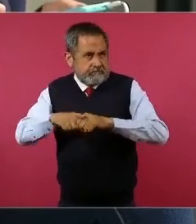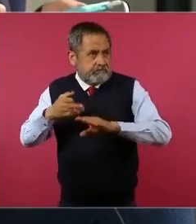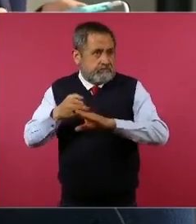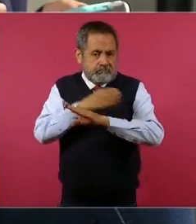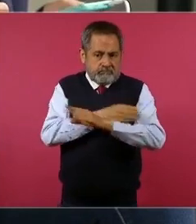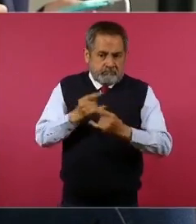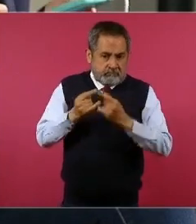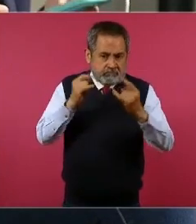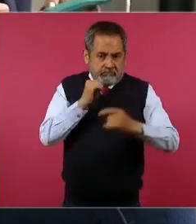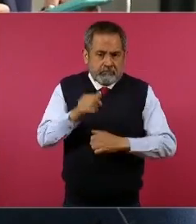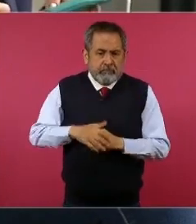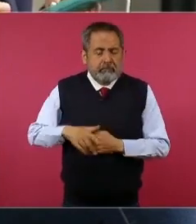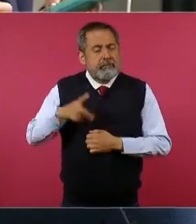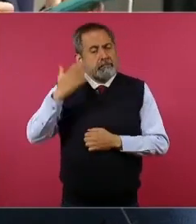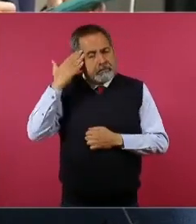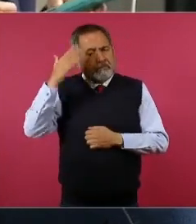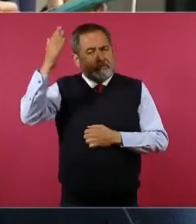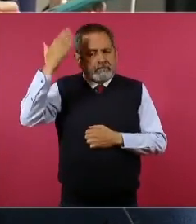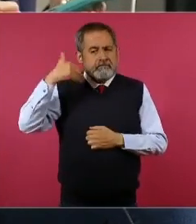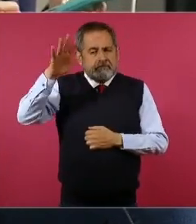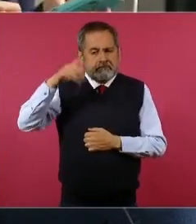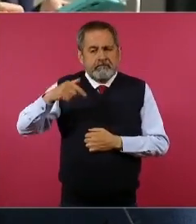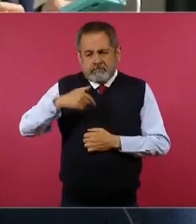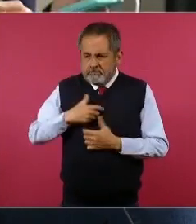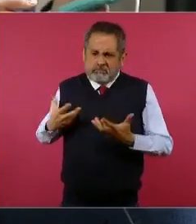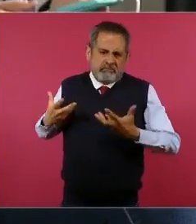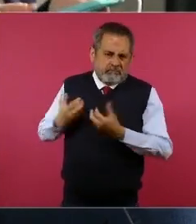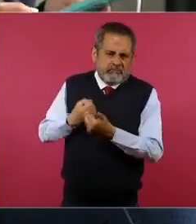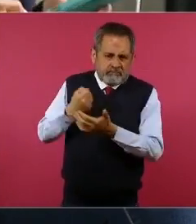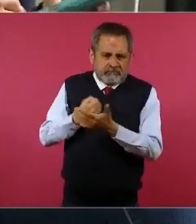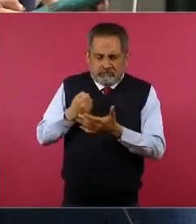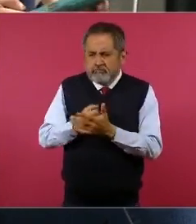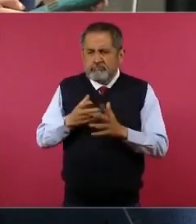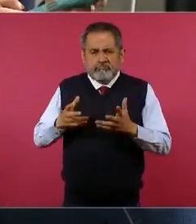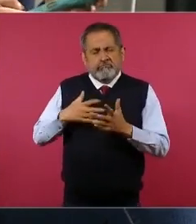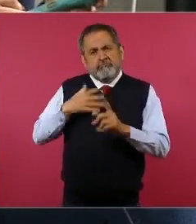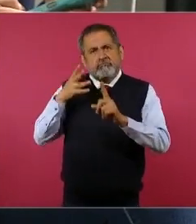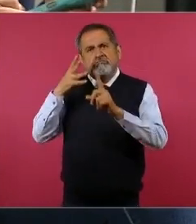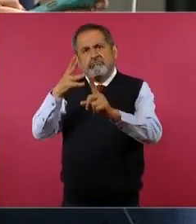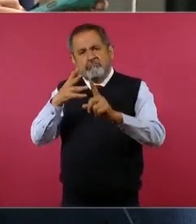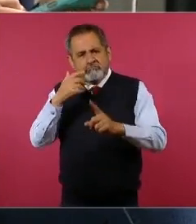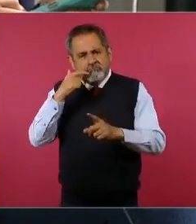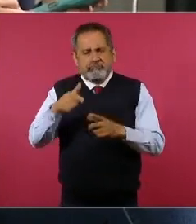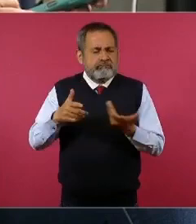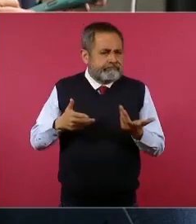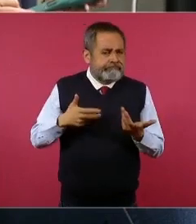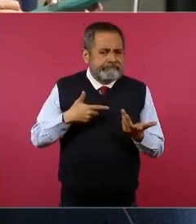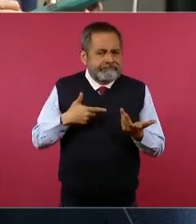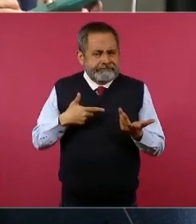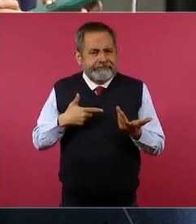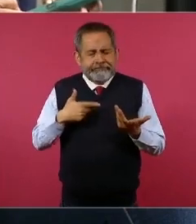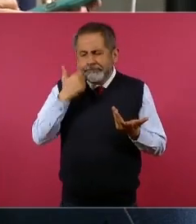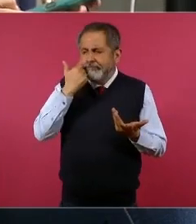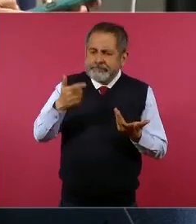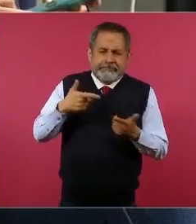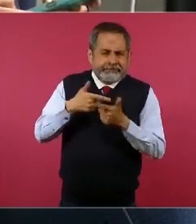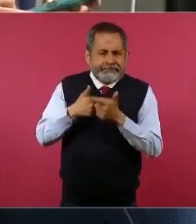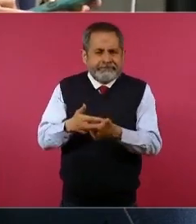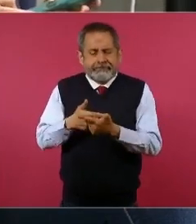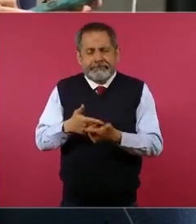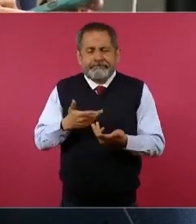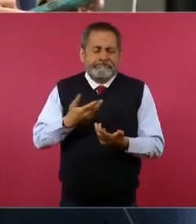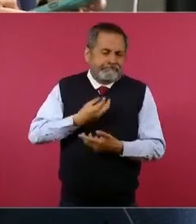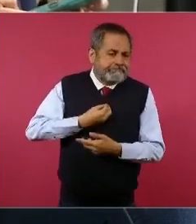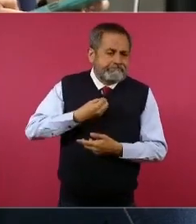precedentes. En aquel tiempo yo pertenecía a esa gran masa que vivía su inevitable destino de seguir sobrellevando durante el resto de sus